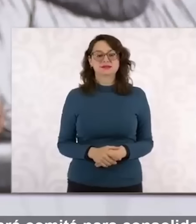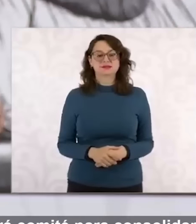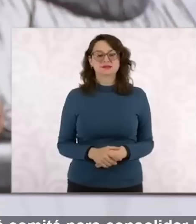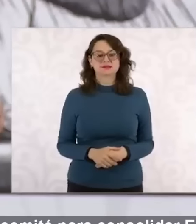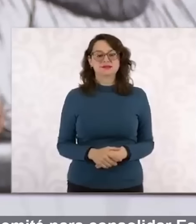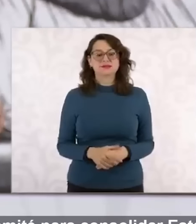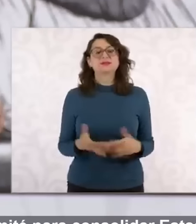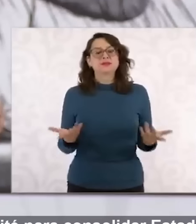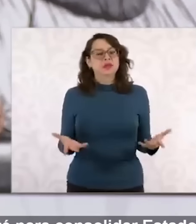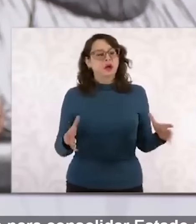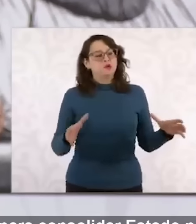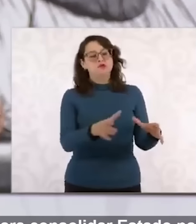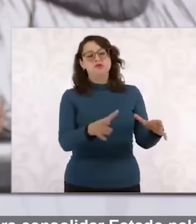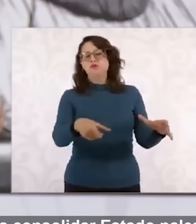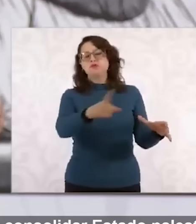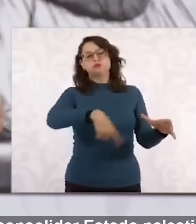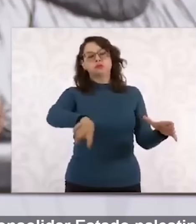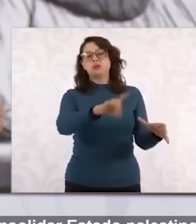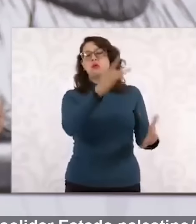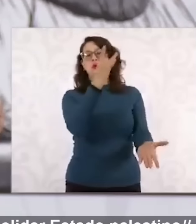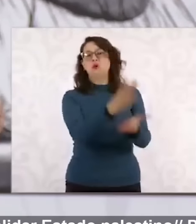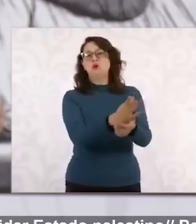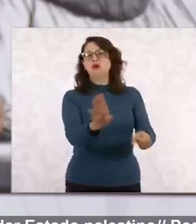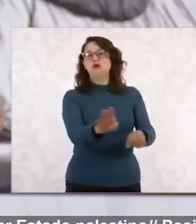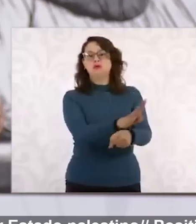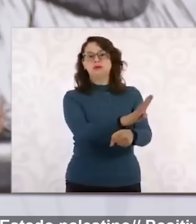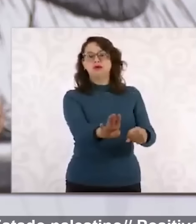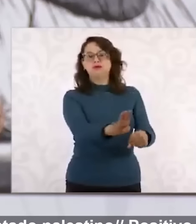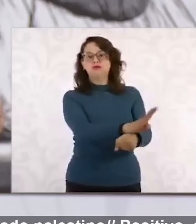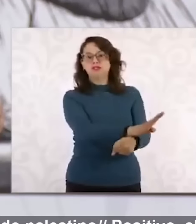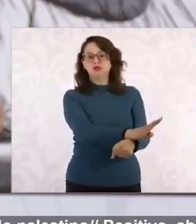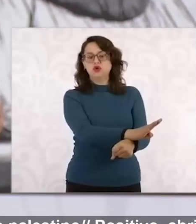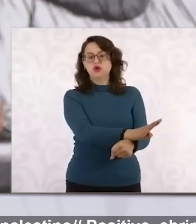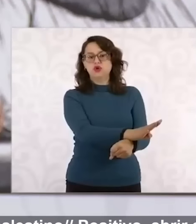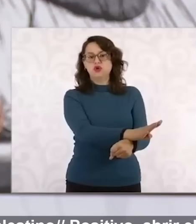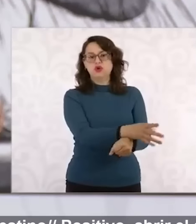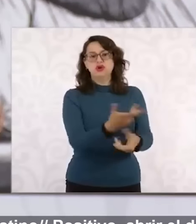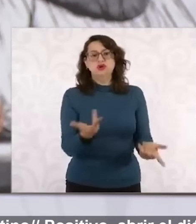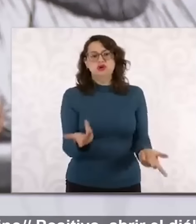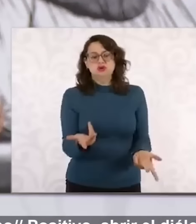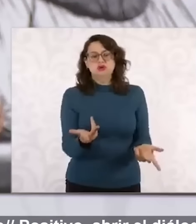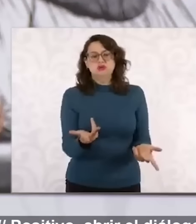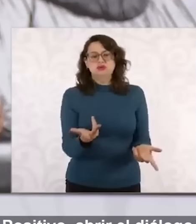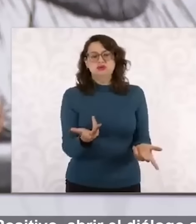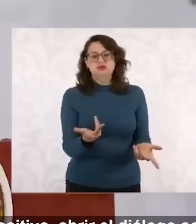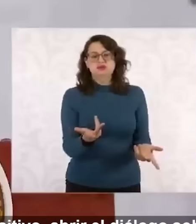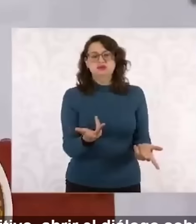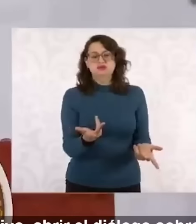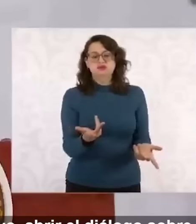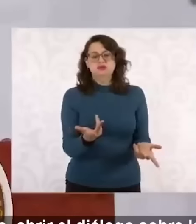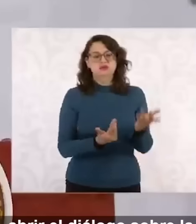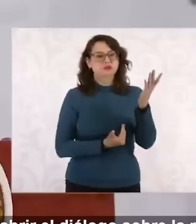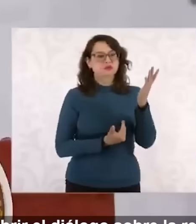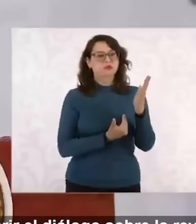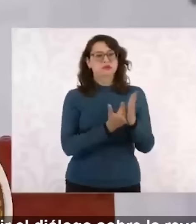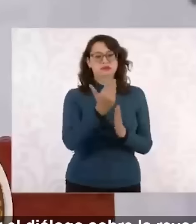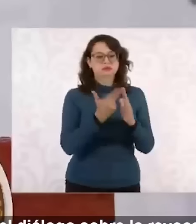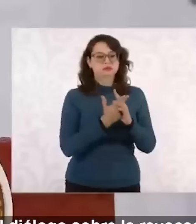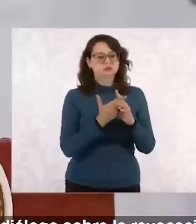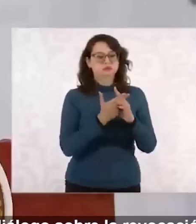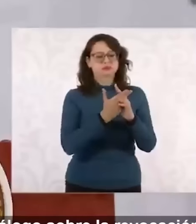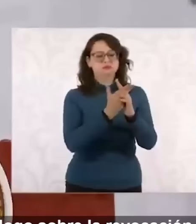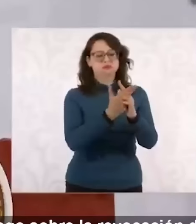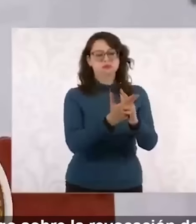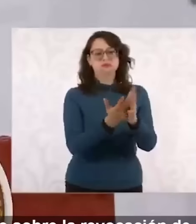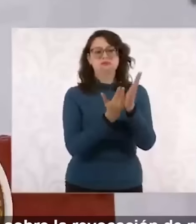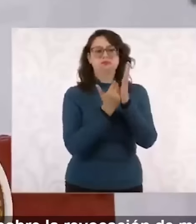que benefició a unos cuantos. El resultado en homicidio, incremento. El pueblo de